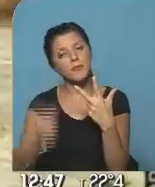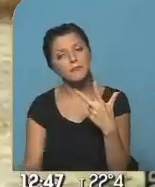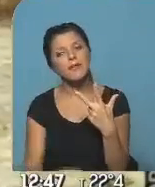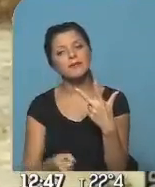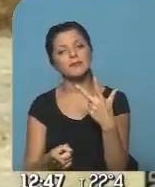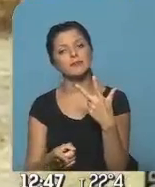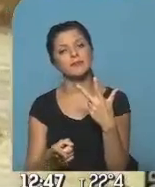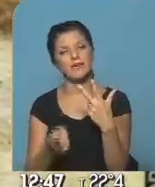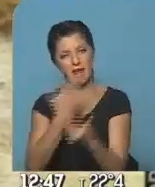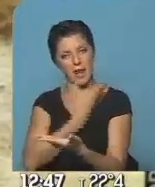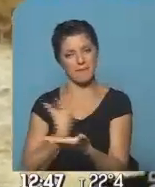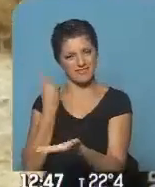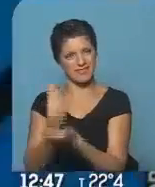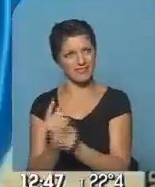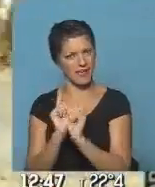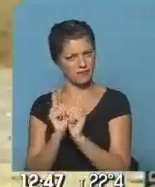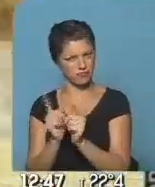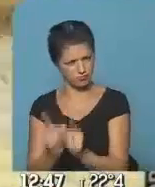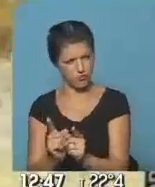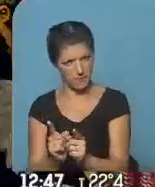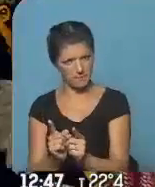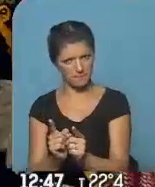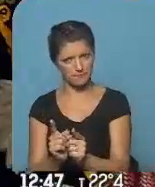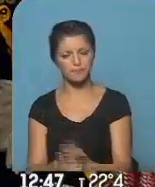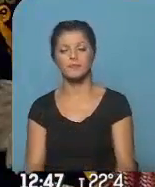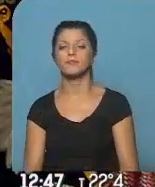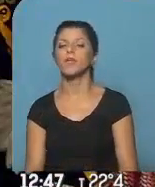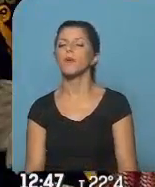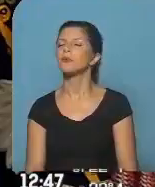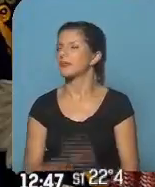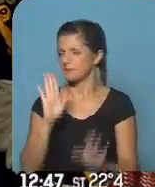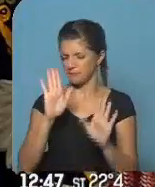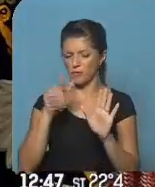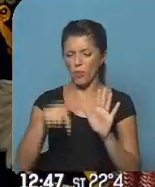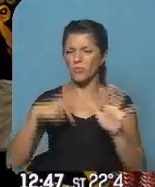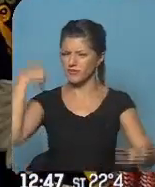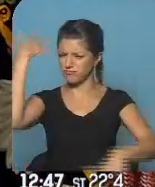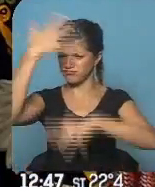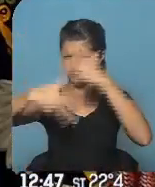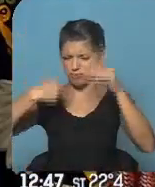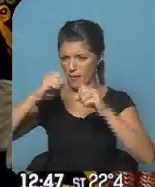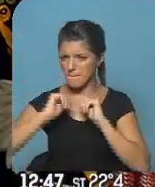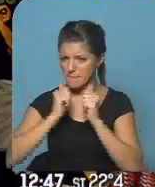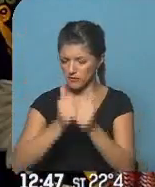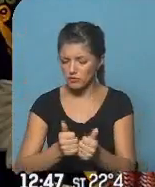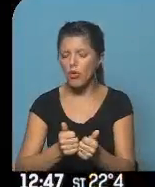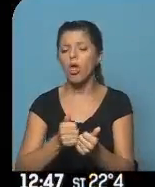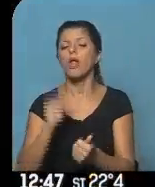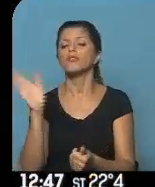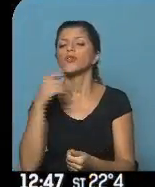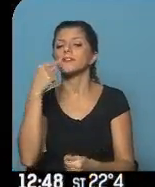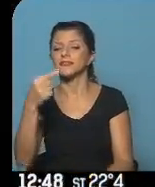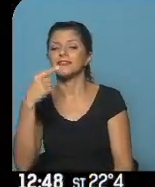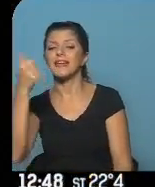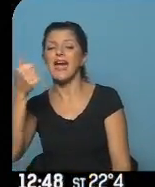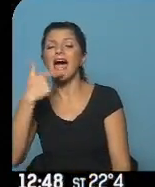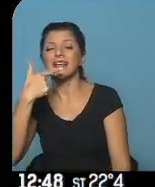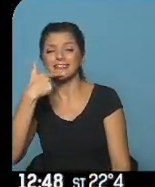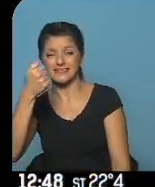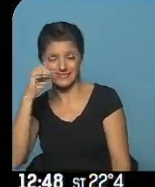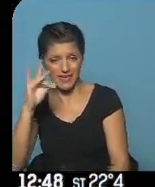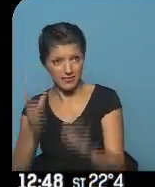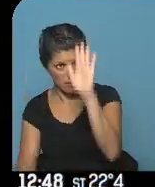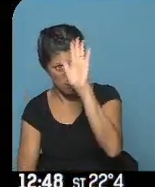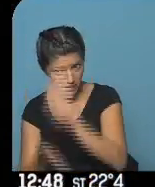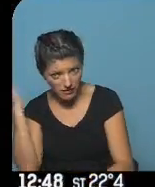que se planteaba al principio de este conflicto, que es no se puede negociar, no se puede avanzar si al-Assad no se va del poder. Me parece que Occidente en ese sentido ya se